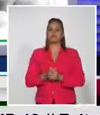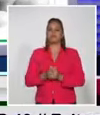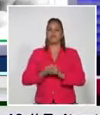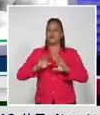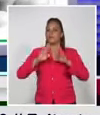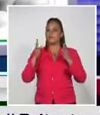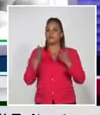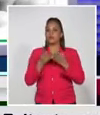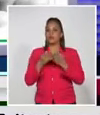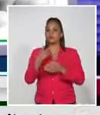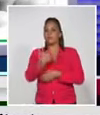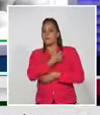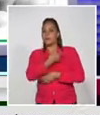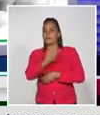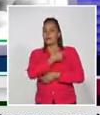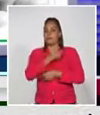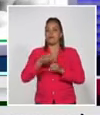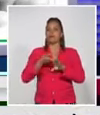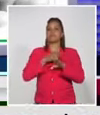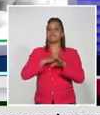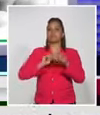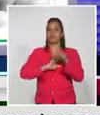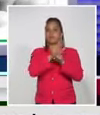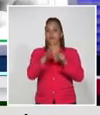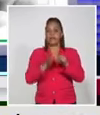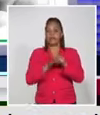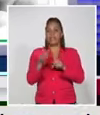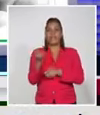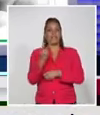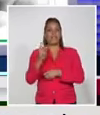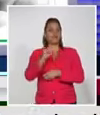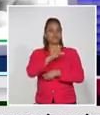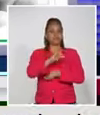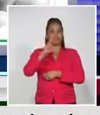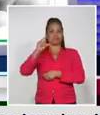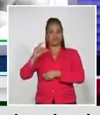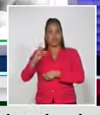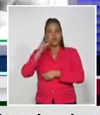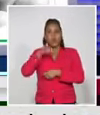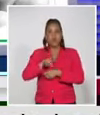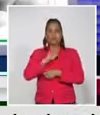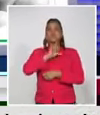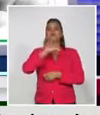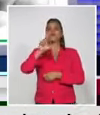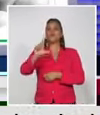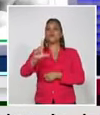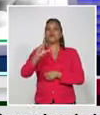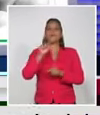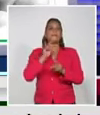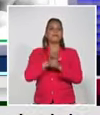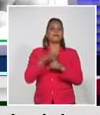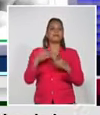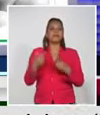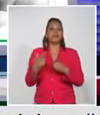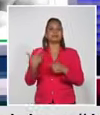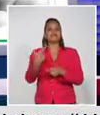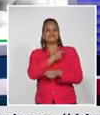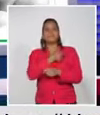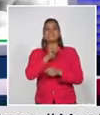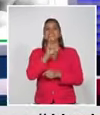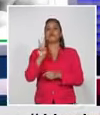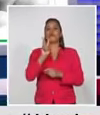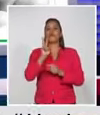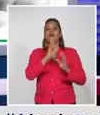cubanos anti-COVID-19, Soberana 02 y Abdala, entran hoy lunes en la aplicación de la segunda dosis